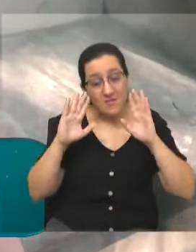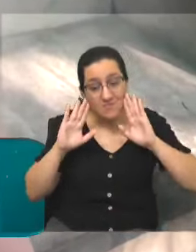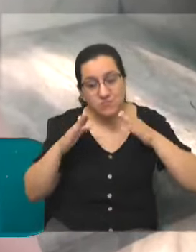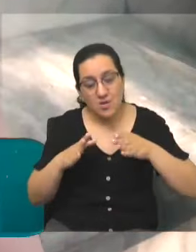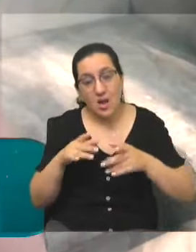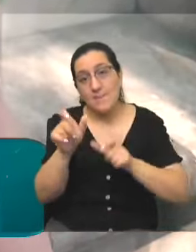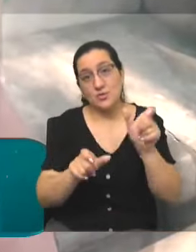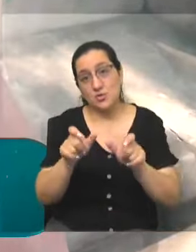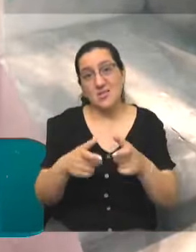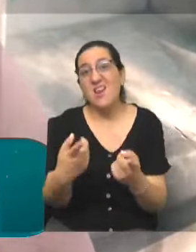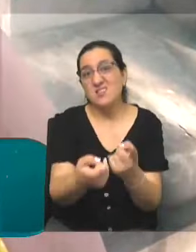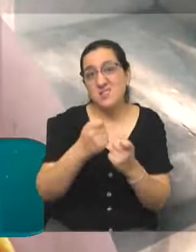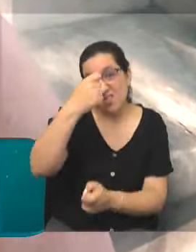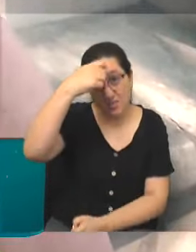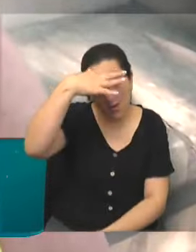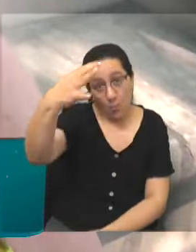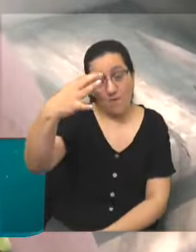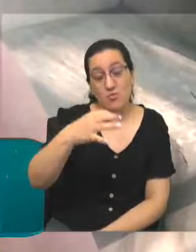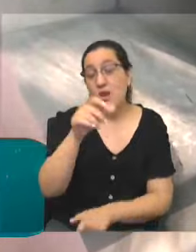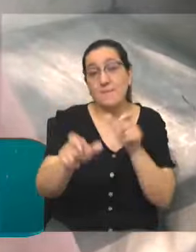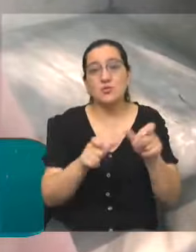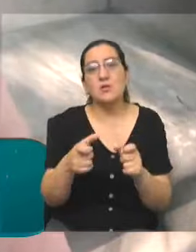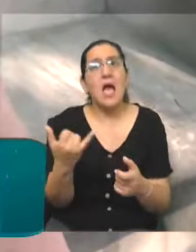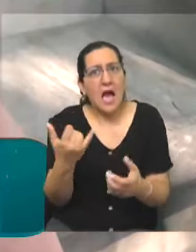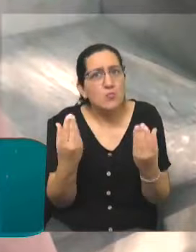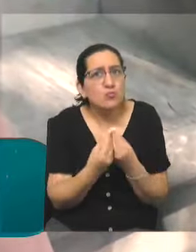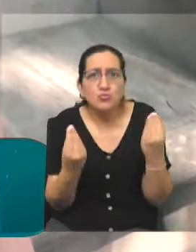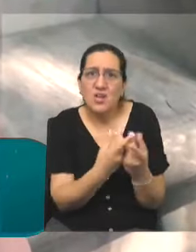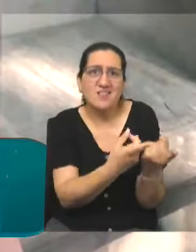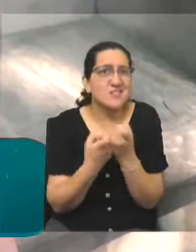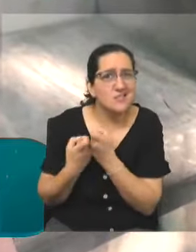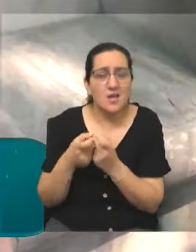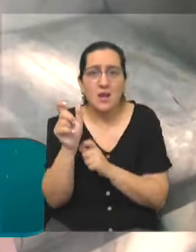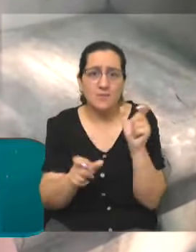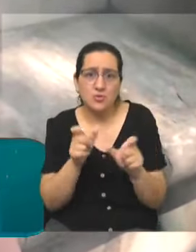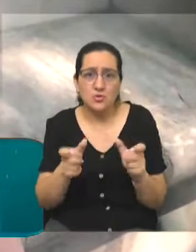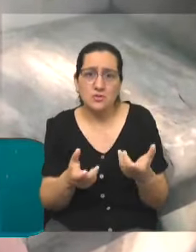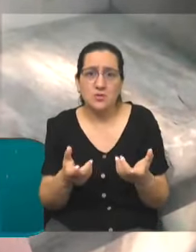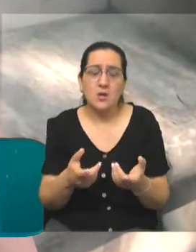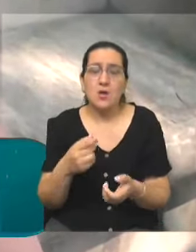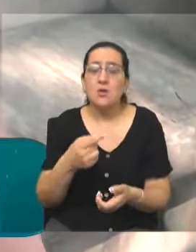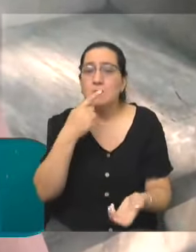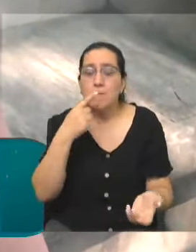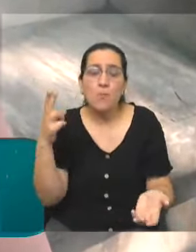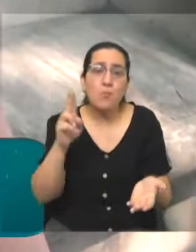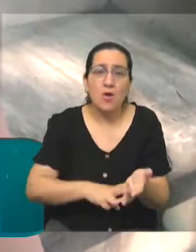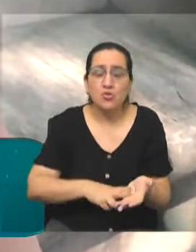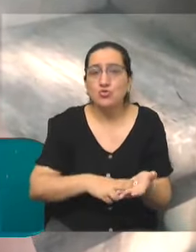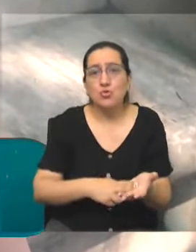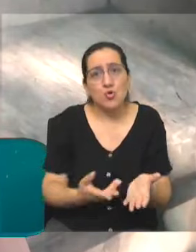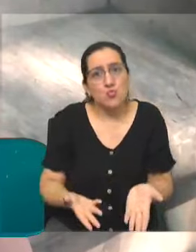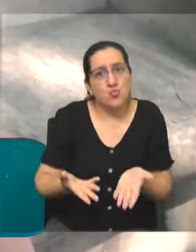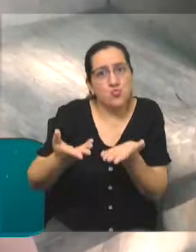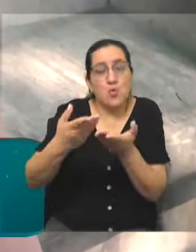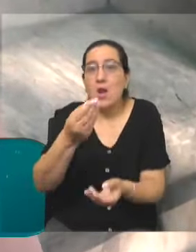las necesidades que el pueblo tiene. El pueblo tiene muchas necesidades. Bueno, los impuestos han subido demasiado, la